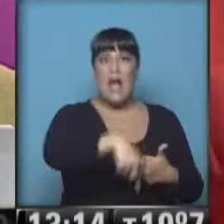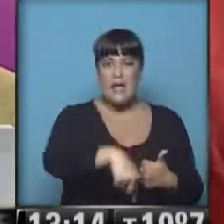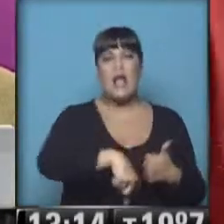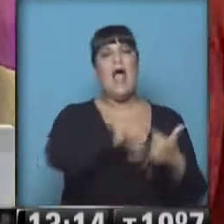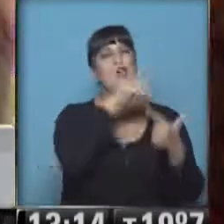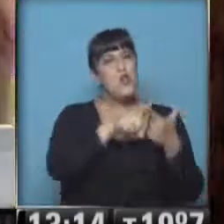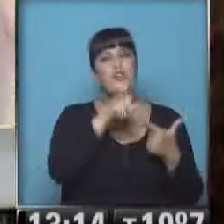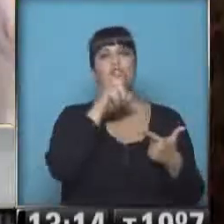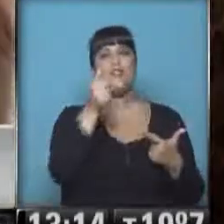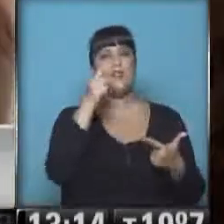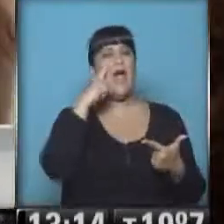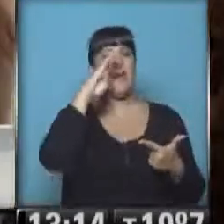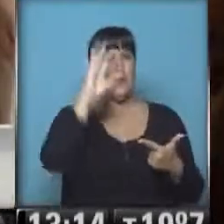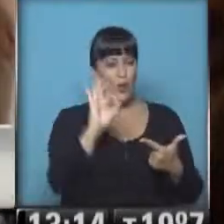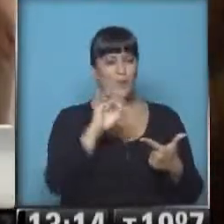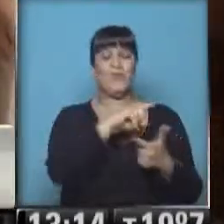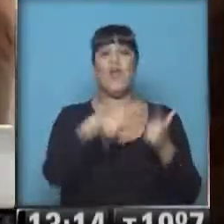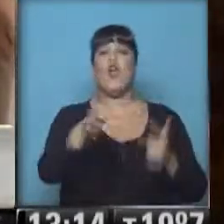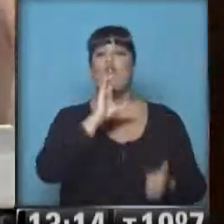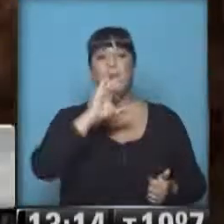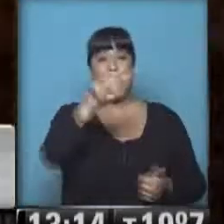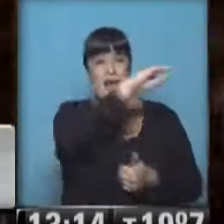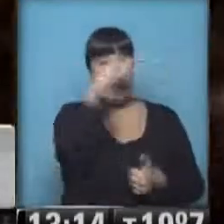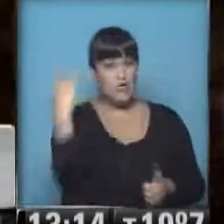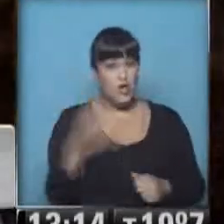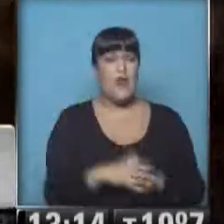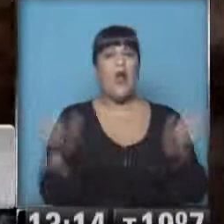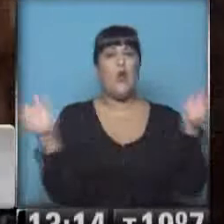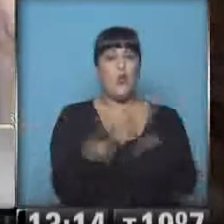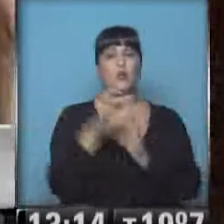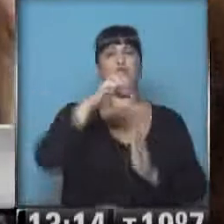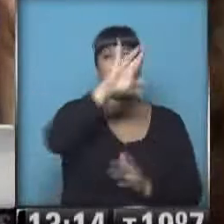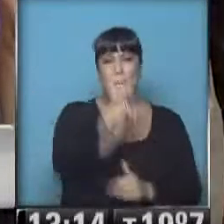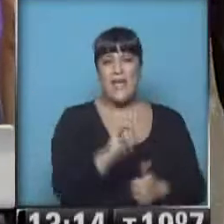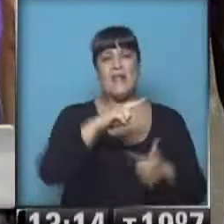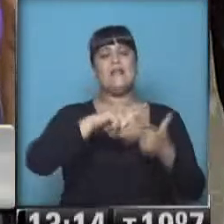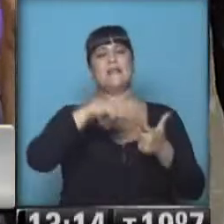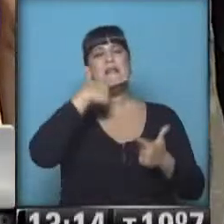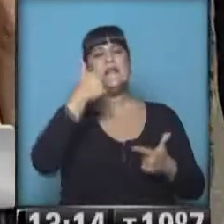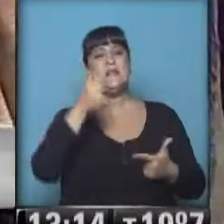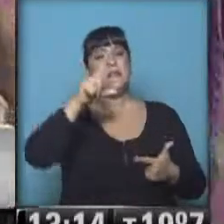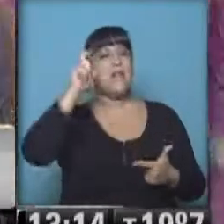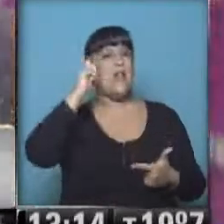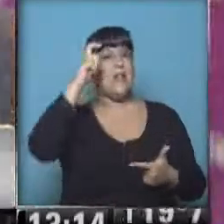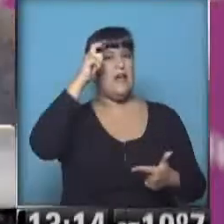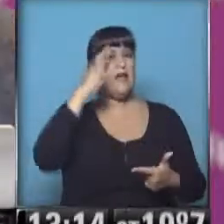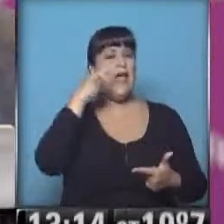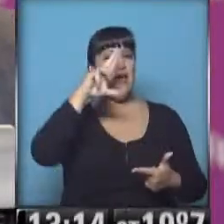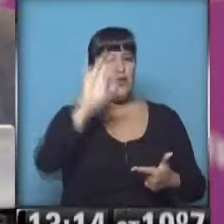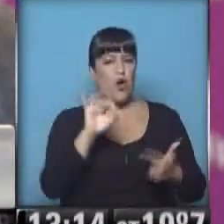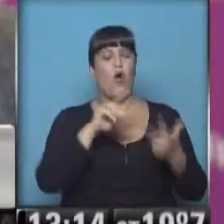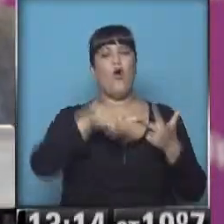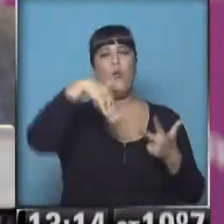otro raúl traigo es una comedia nacional junto a diego pérez adriana salgueiro alejandro